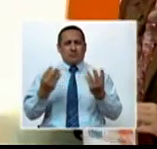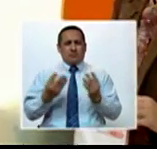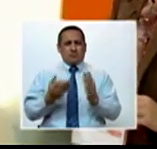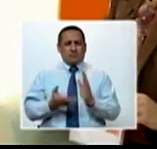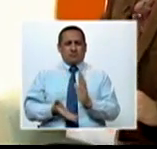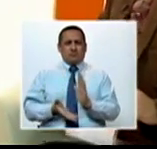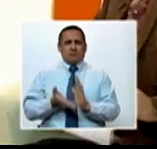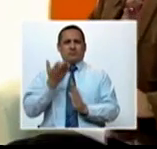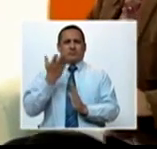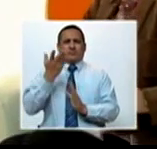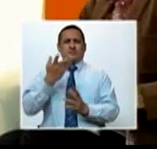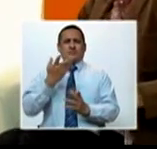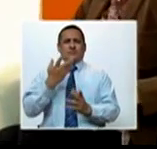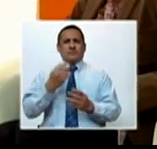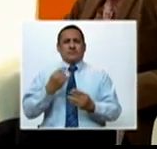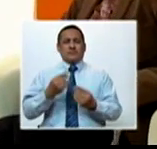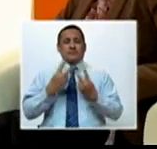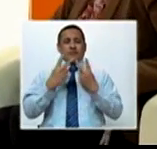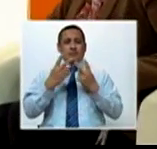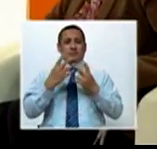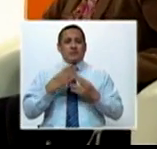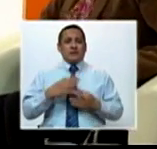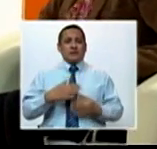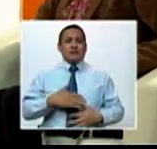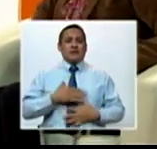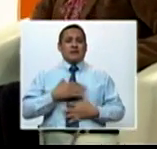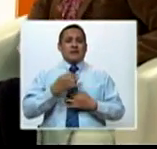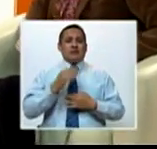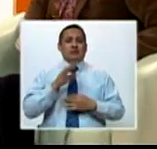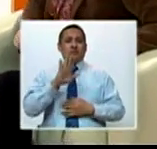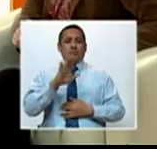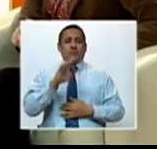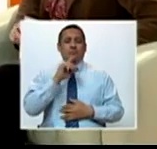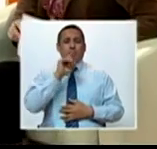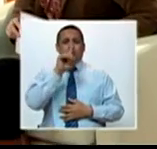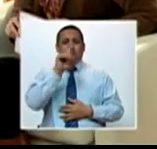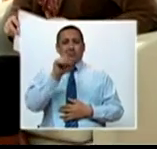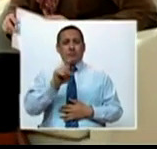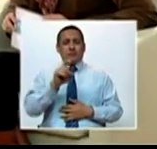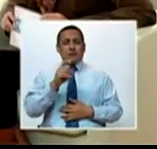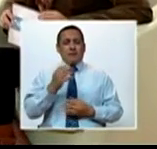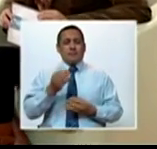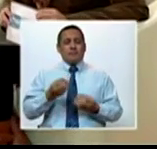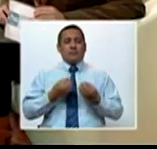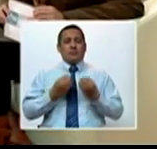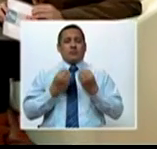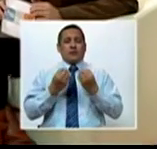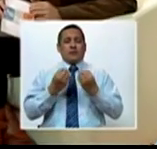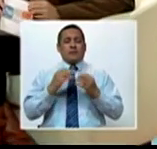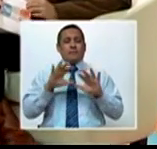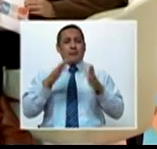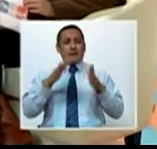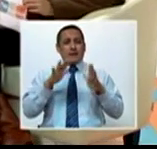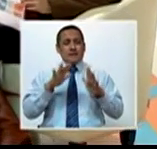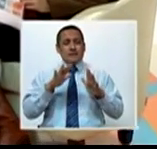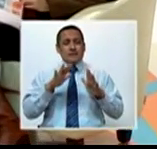¿no? Es interesante tu pregunta porque al parecer esto